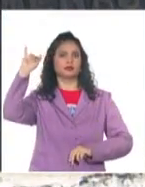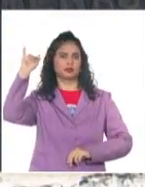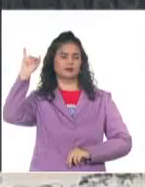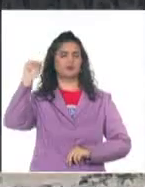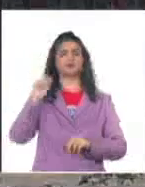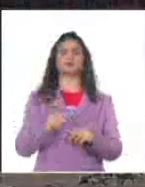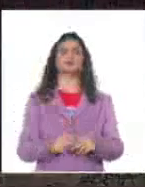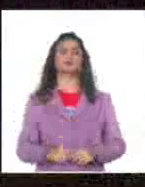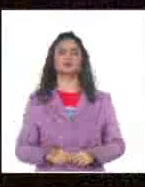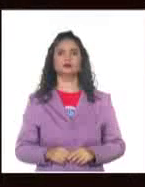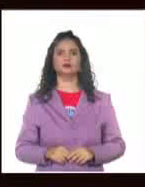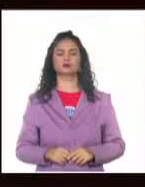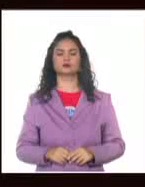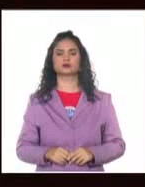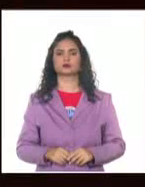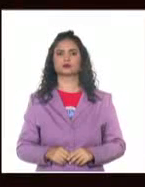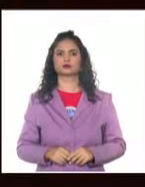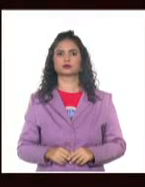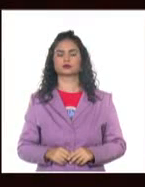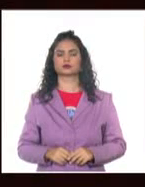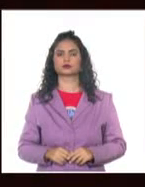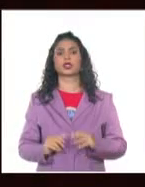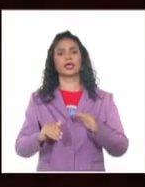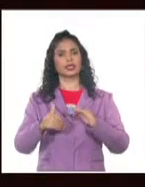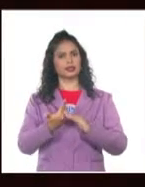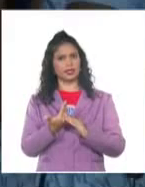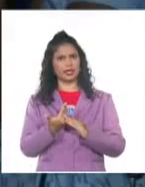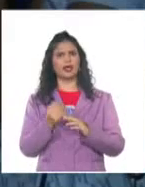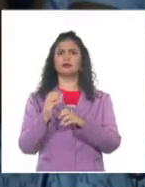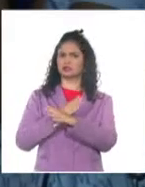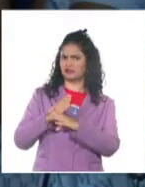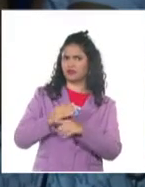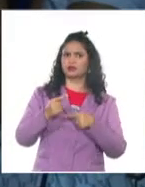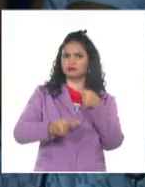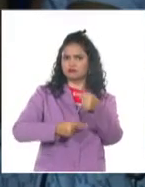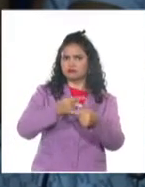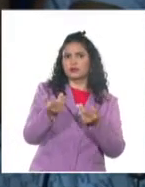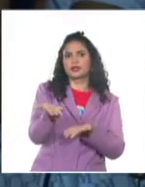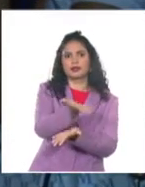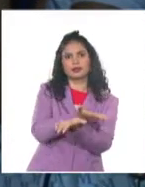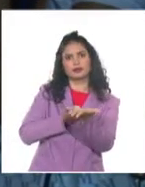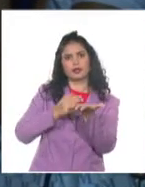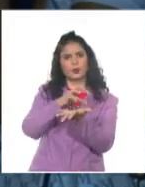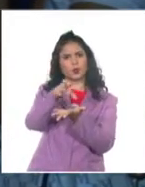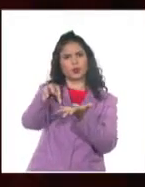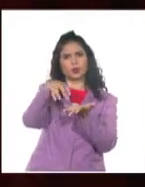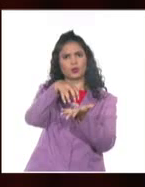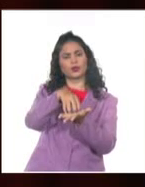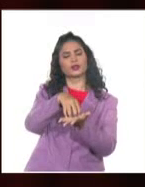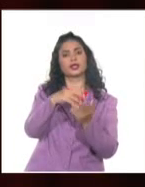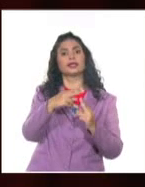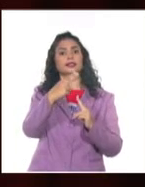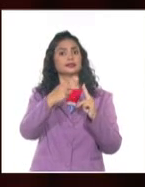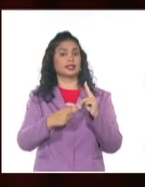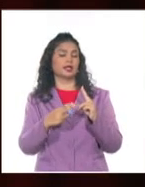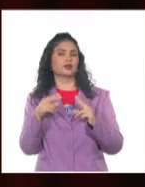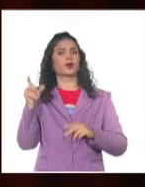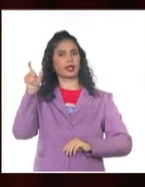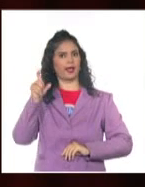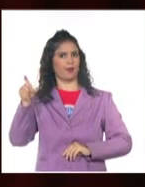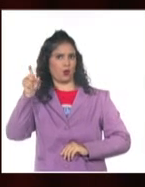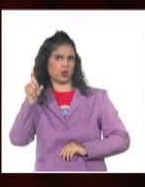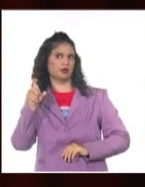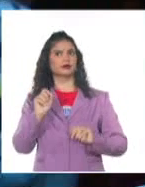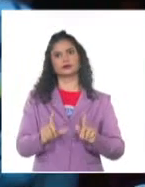Pierre. Después de varias jornadas de intercambio, en el Teatro Principal de Camagüey reconocieron con la distinción Espejo